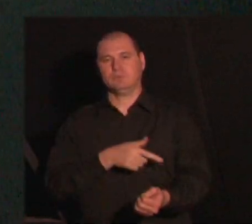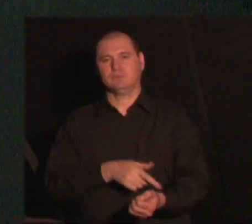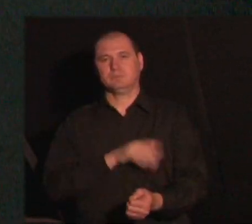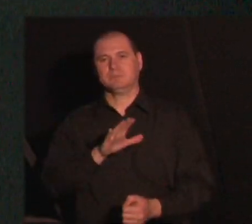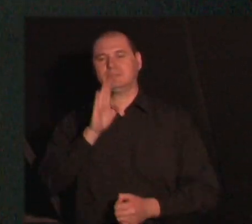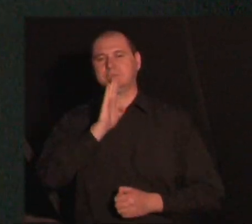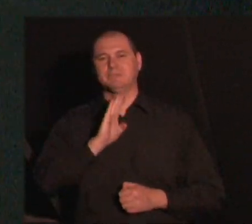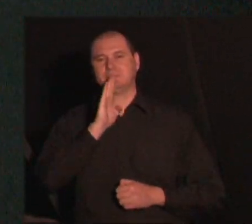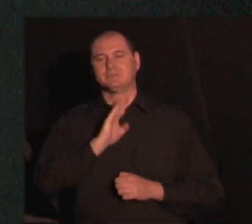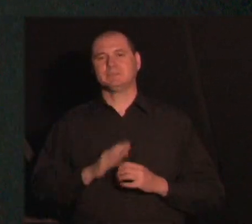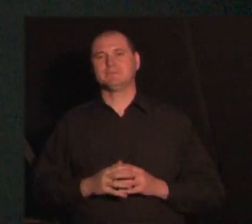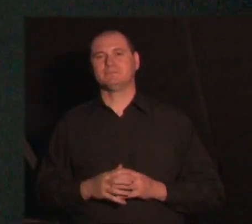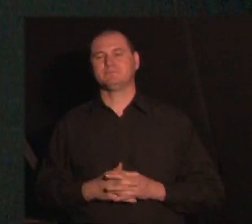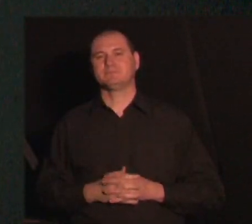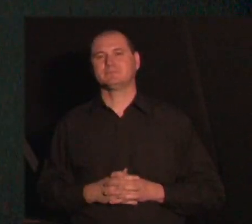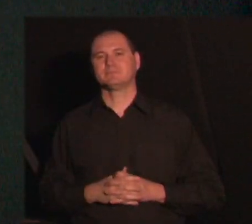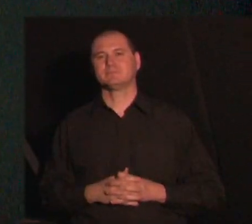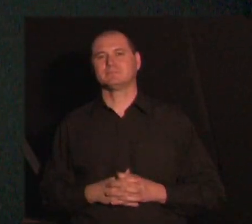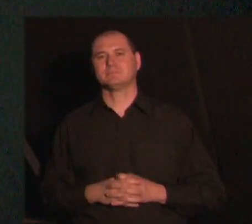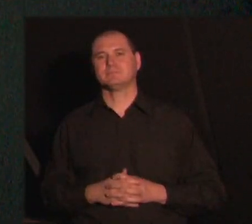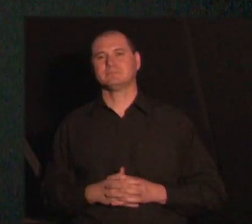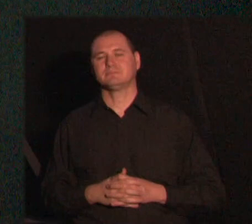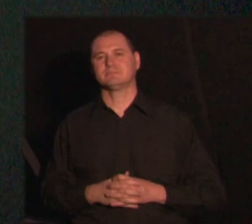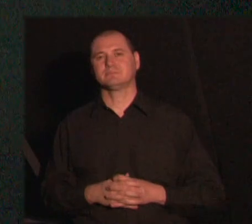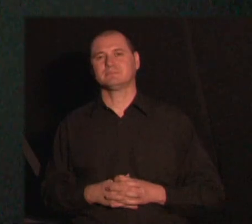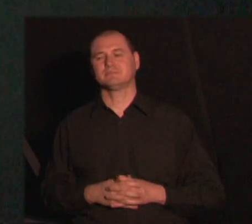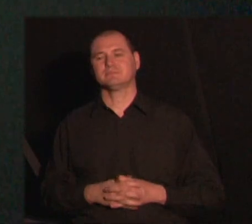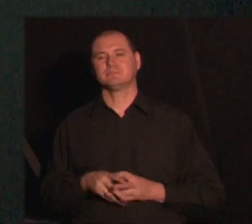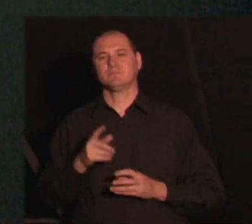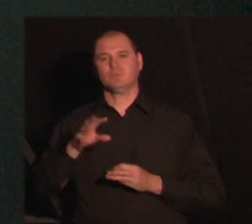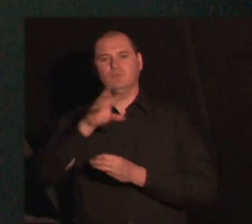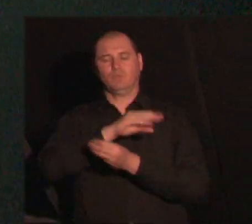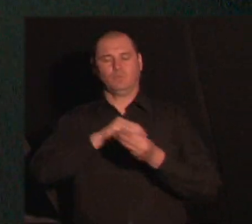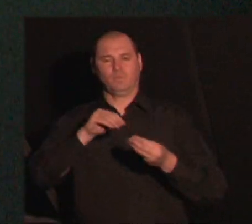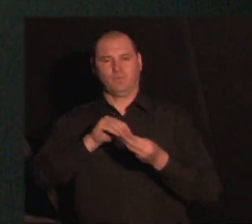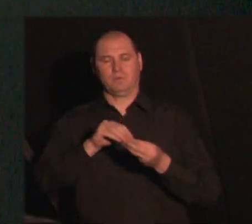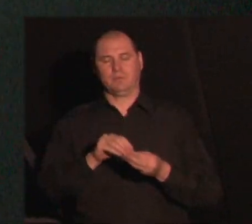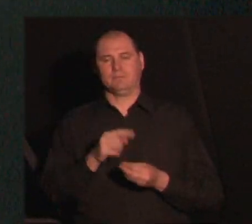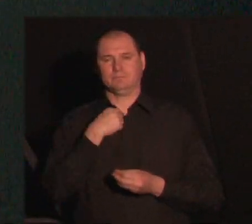téngame paciencia. Gracias. Crecí en la comunidad de Ujesa Voz.